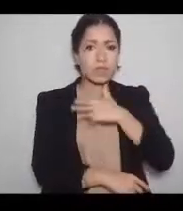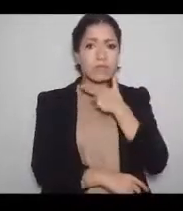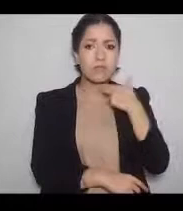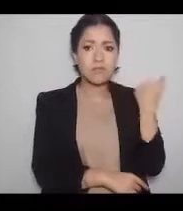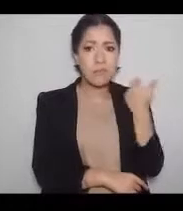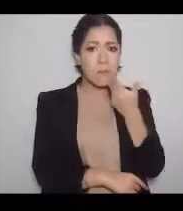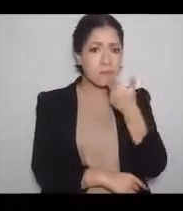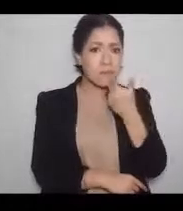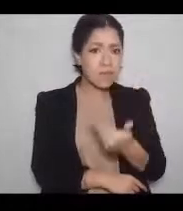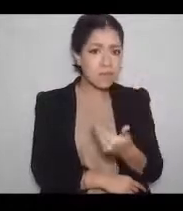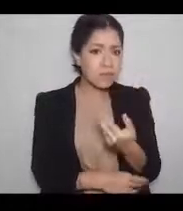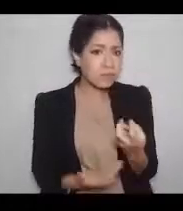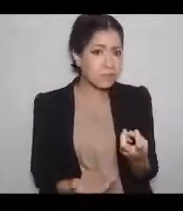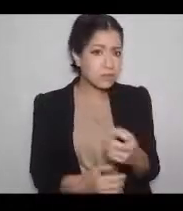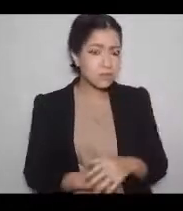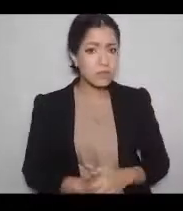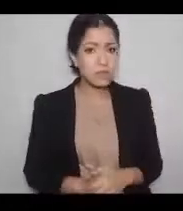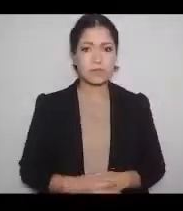Estoy mal, Kepler.